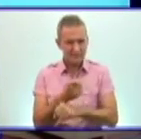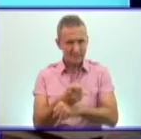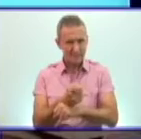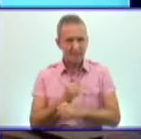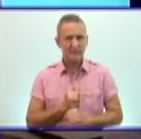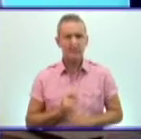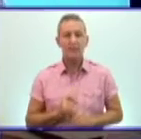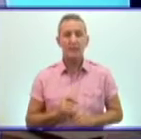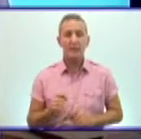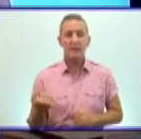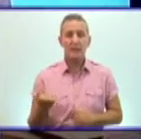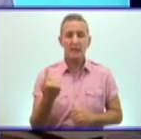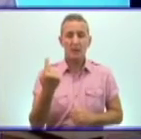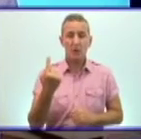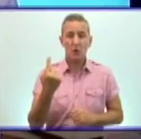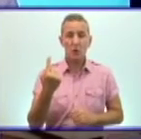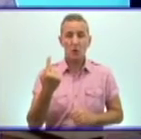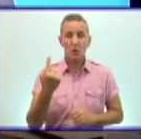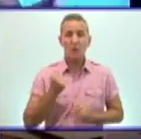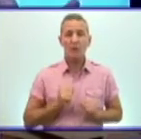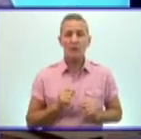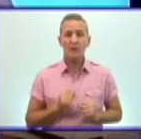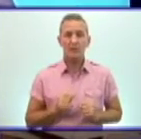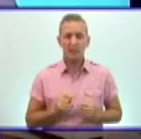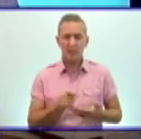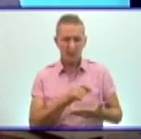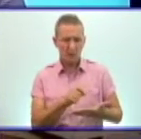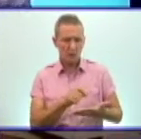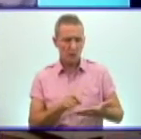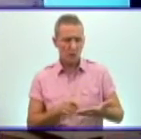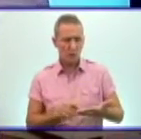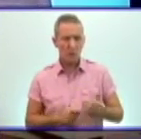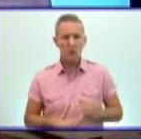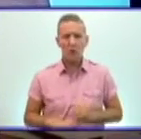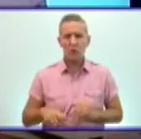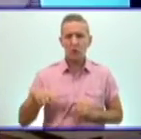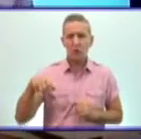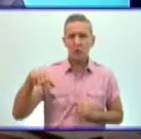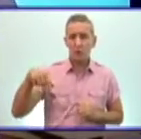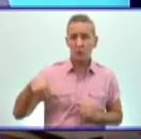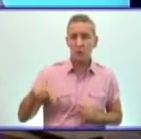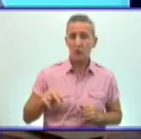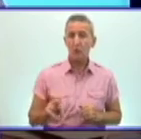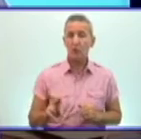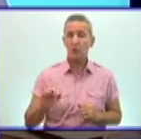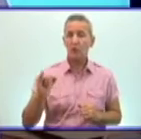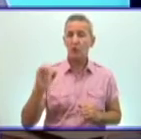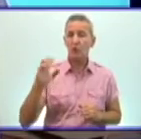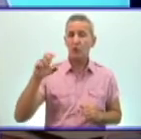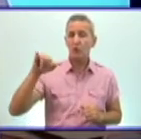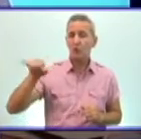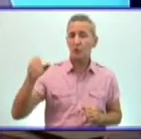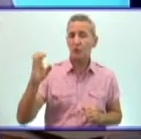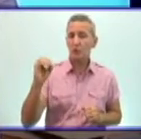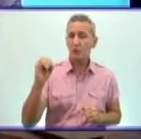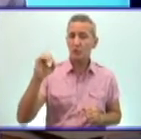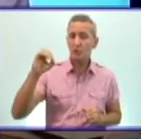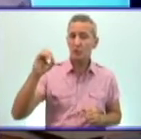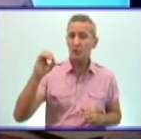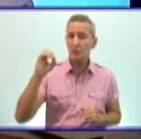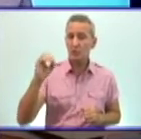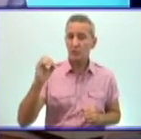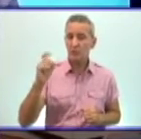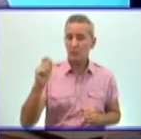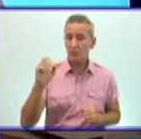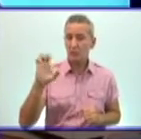proceso revolucionario fue el Quijote. Y usted dirá, ¿cómo que el Quijote? Símbolo de la literatura española,